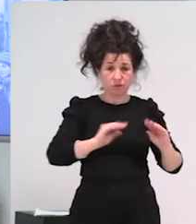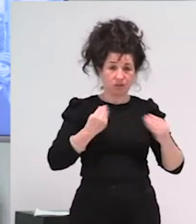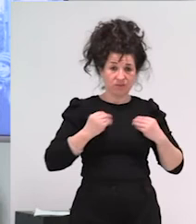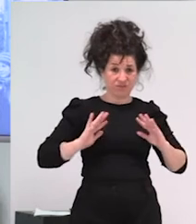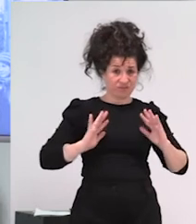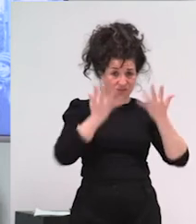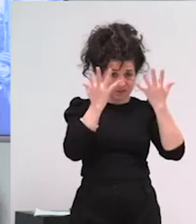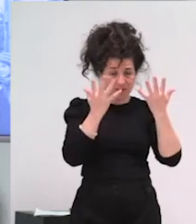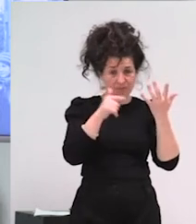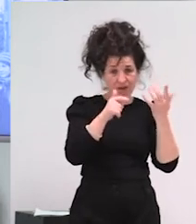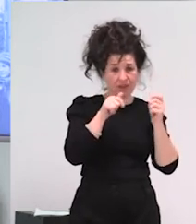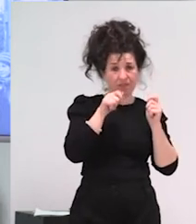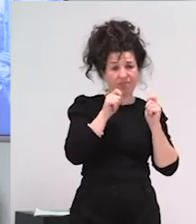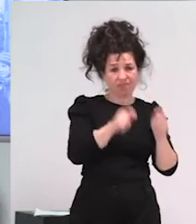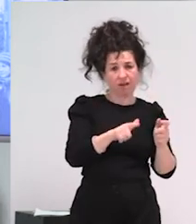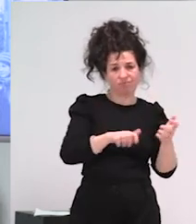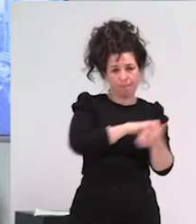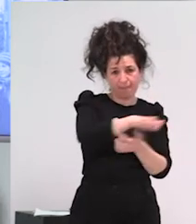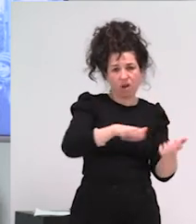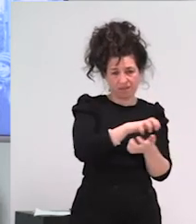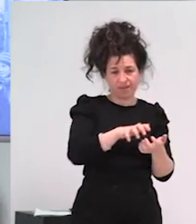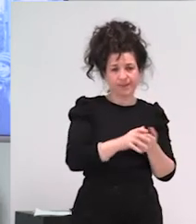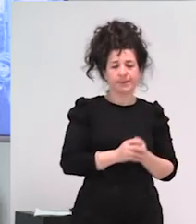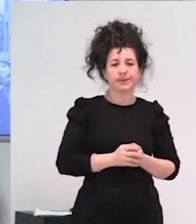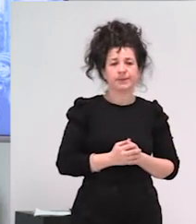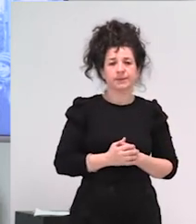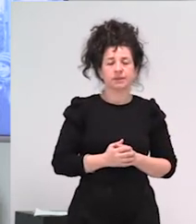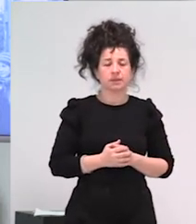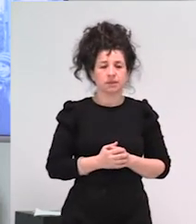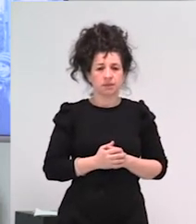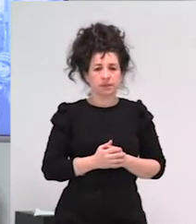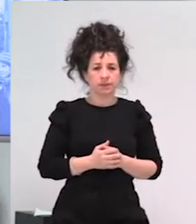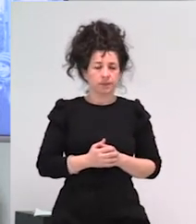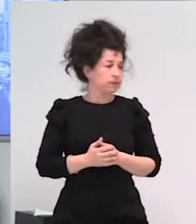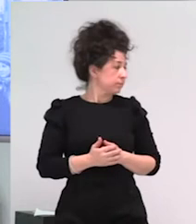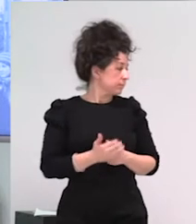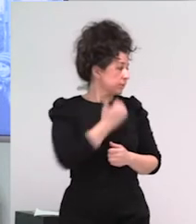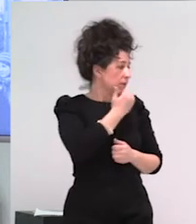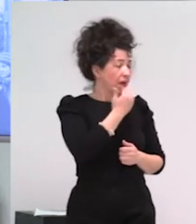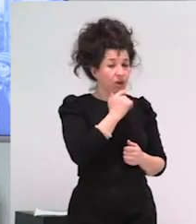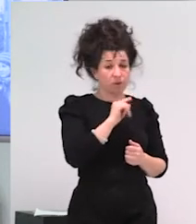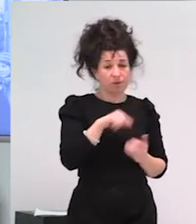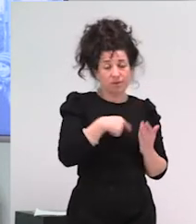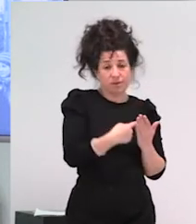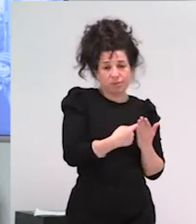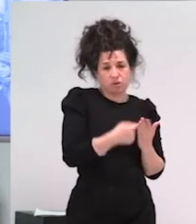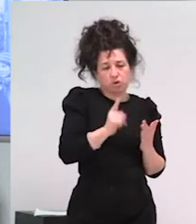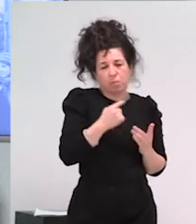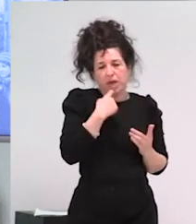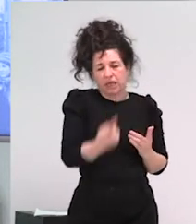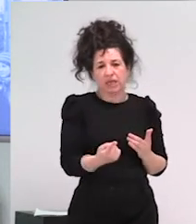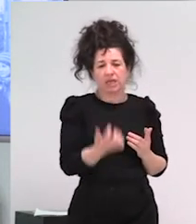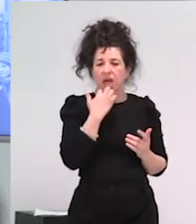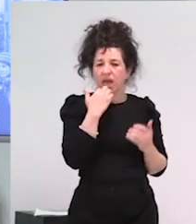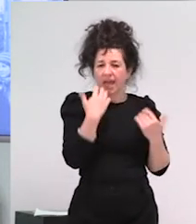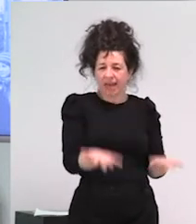que generan todas estas violencias. Y como una cosa que había puesto, aunque sea para mencionar,